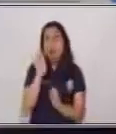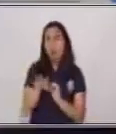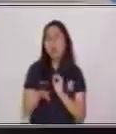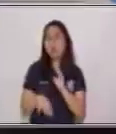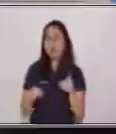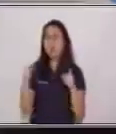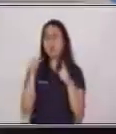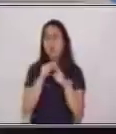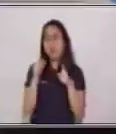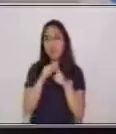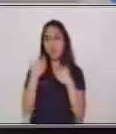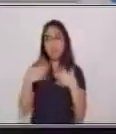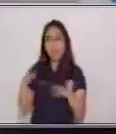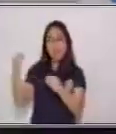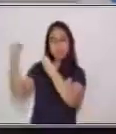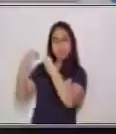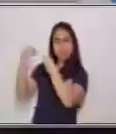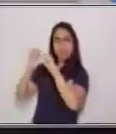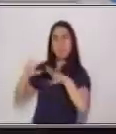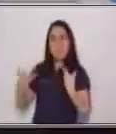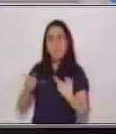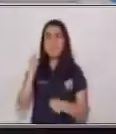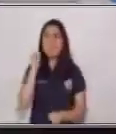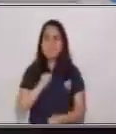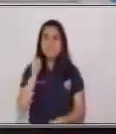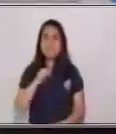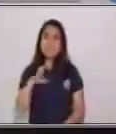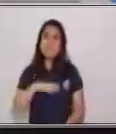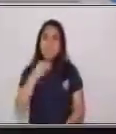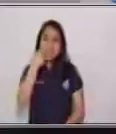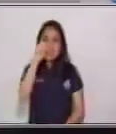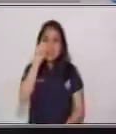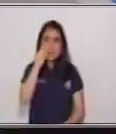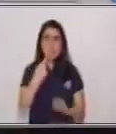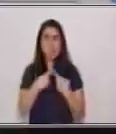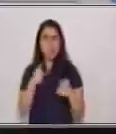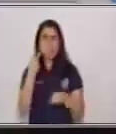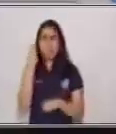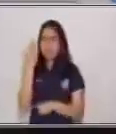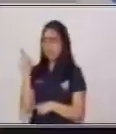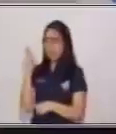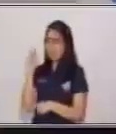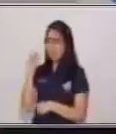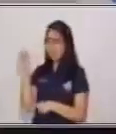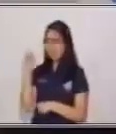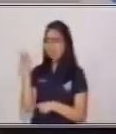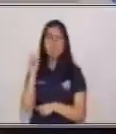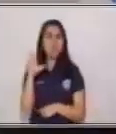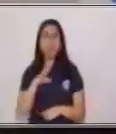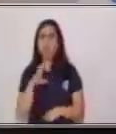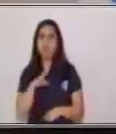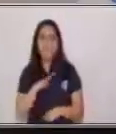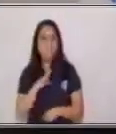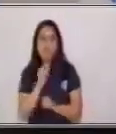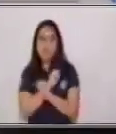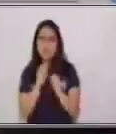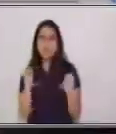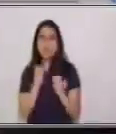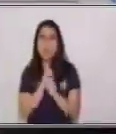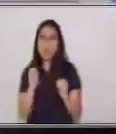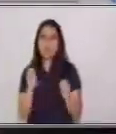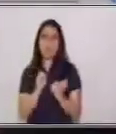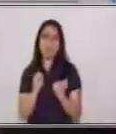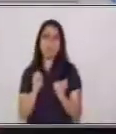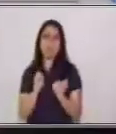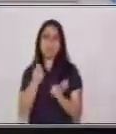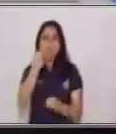vio. Estos monosílabos no llevan tilde. Te preguntarás por qué. Porque